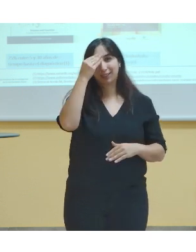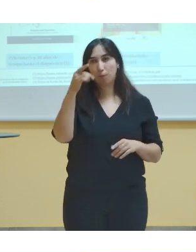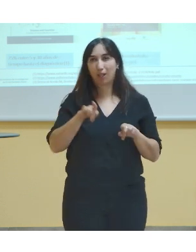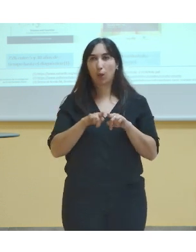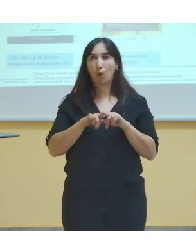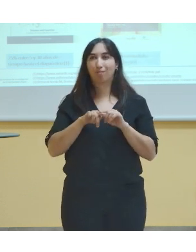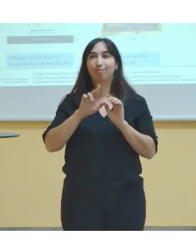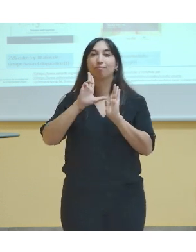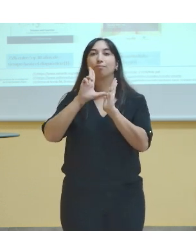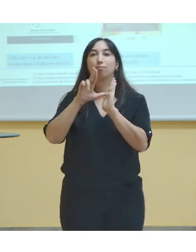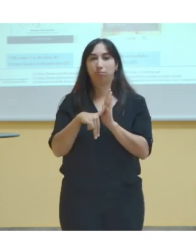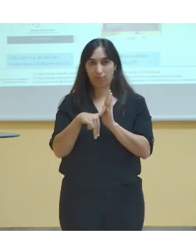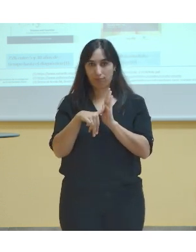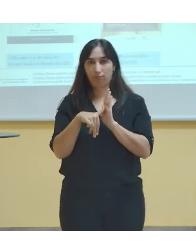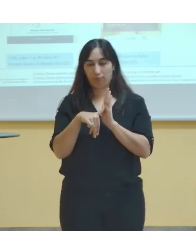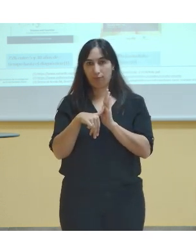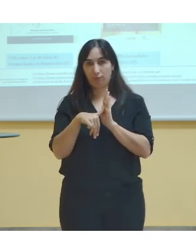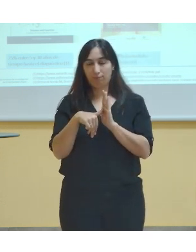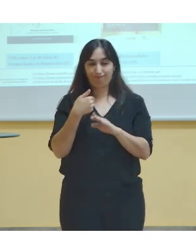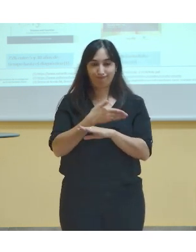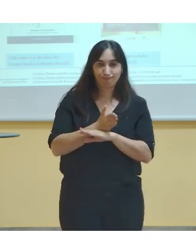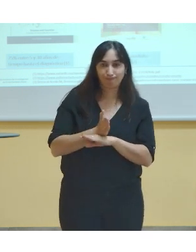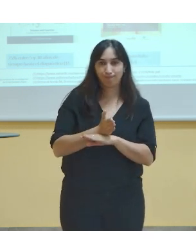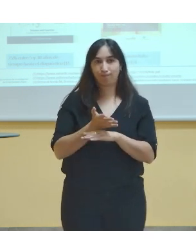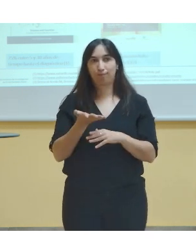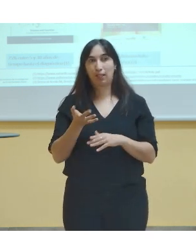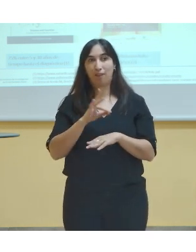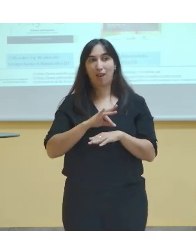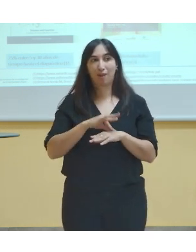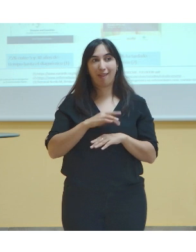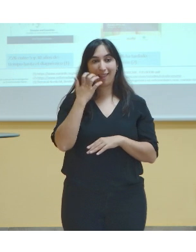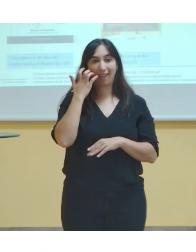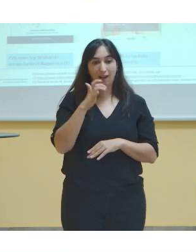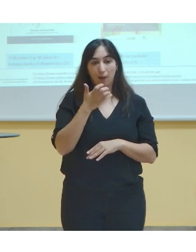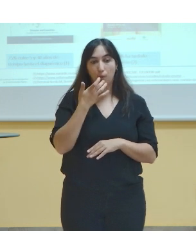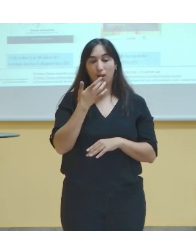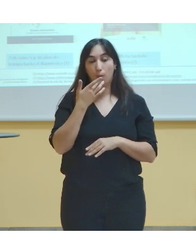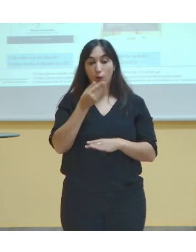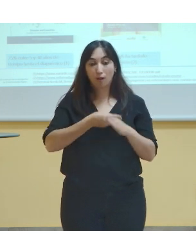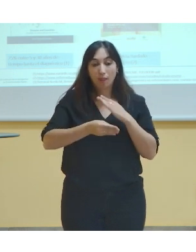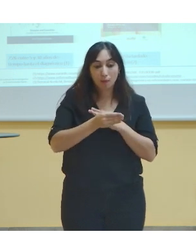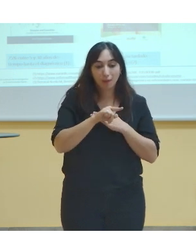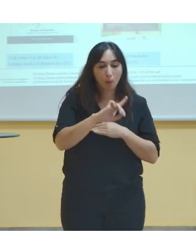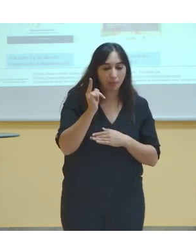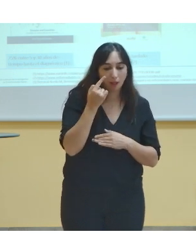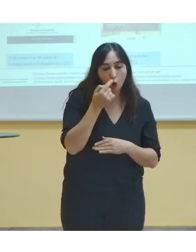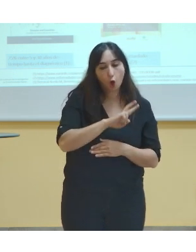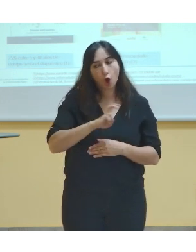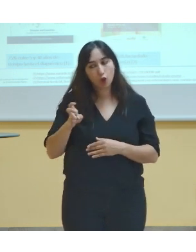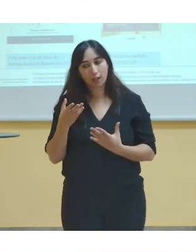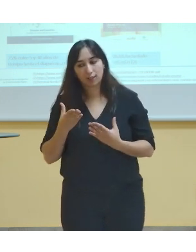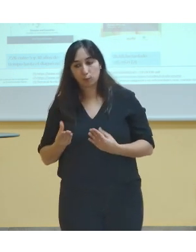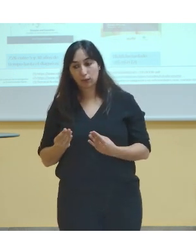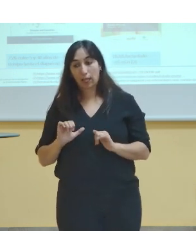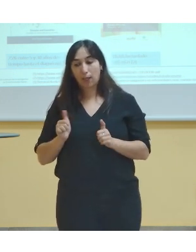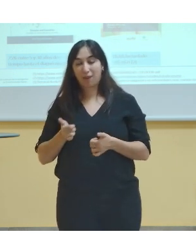un retraso diagnóstico. Hay enfermedades raras que se diagnostican al nacimiento, pero hay otras muchas que empiezan